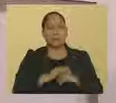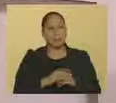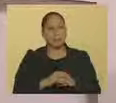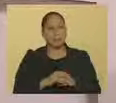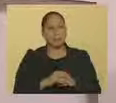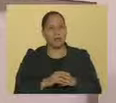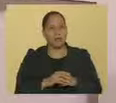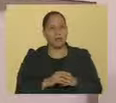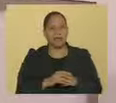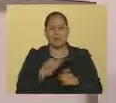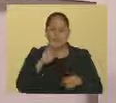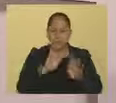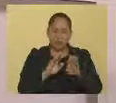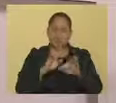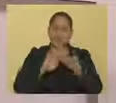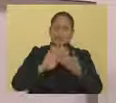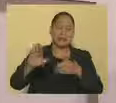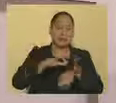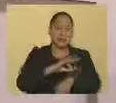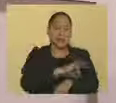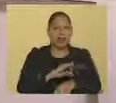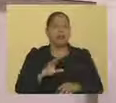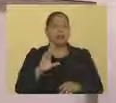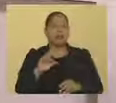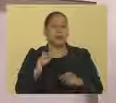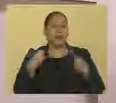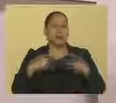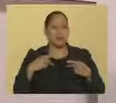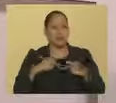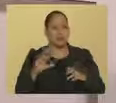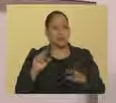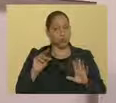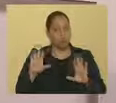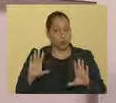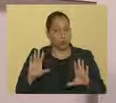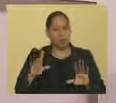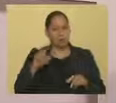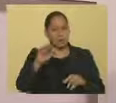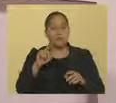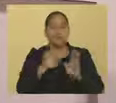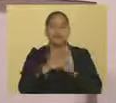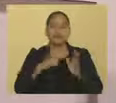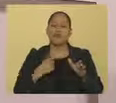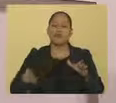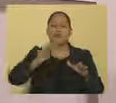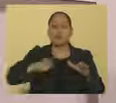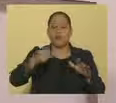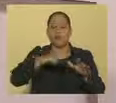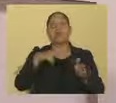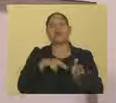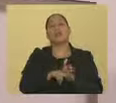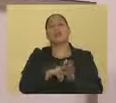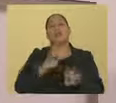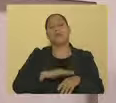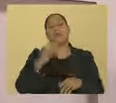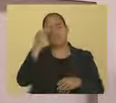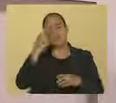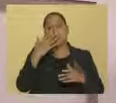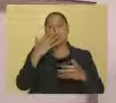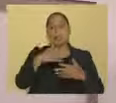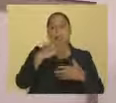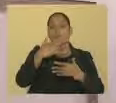Se reseque un poco. Oye, pero ¿no te da alergia? Es para la gente que tiene... ¿Puede salir? No, obvio. Tampoco hay que pasarse en las tinas, no hay que estar más de 10,